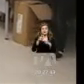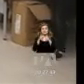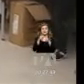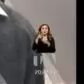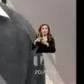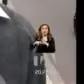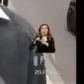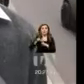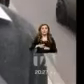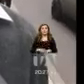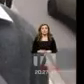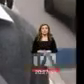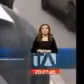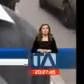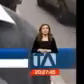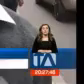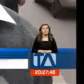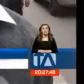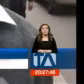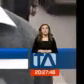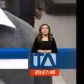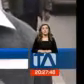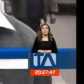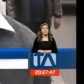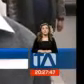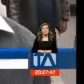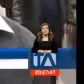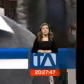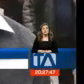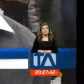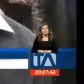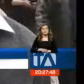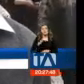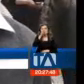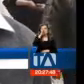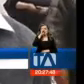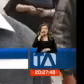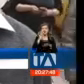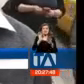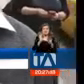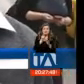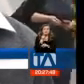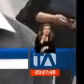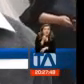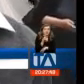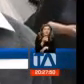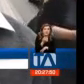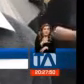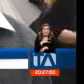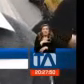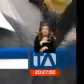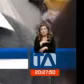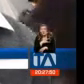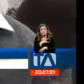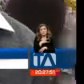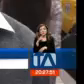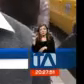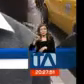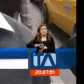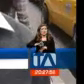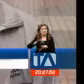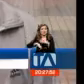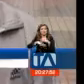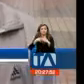de loja no todavía con todo el respeto leve de decir que estoy decepcionado de todos los